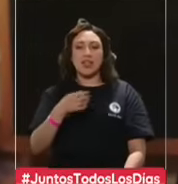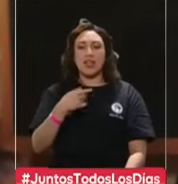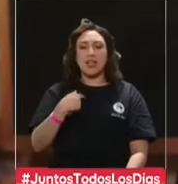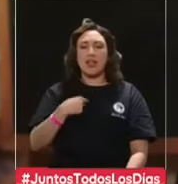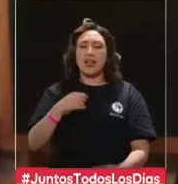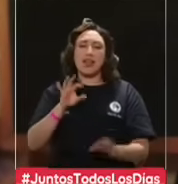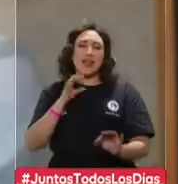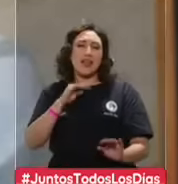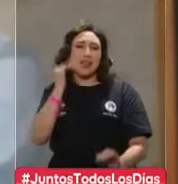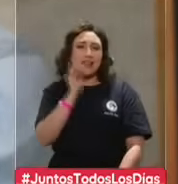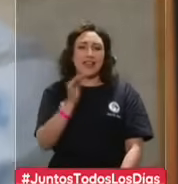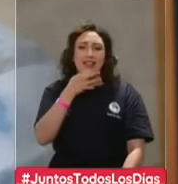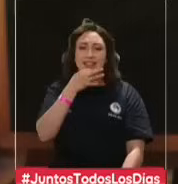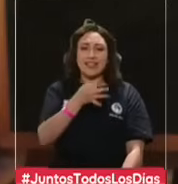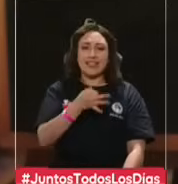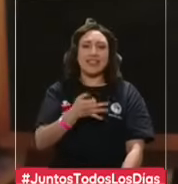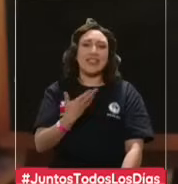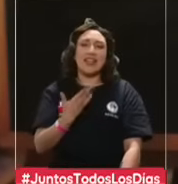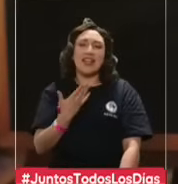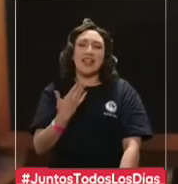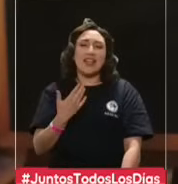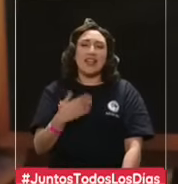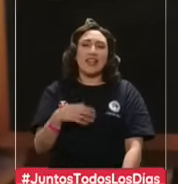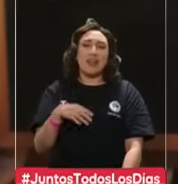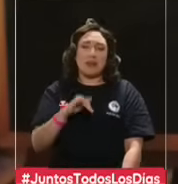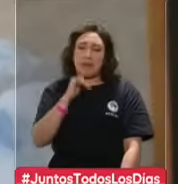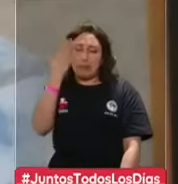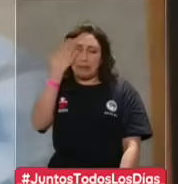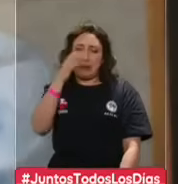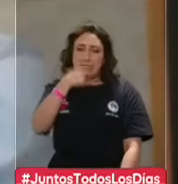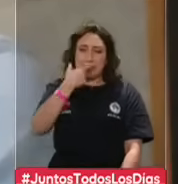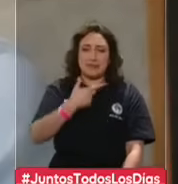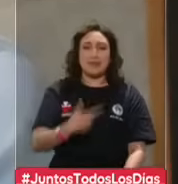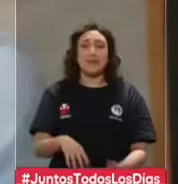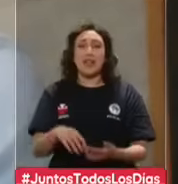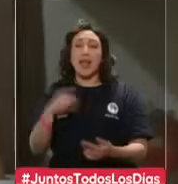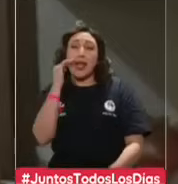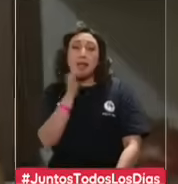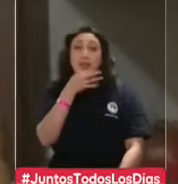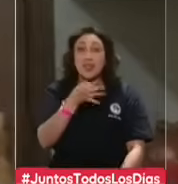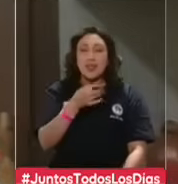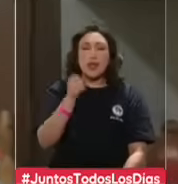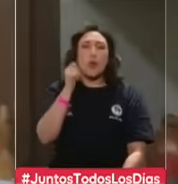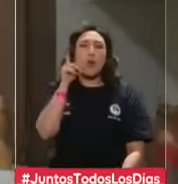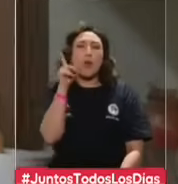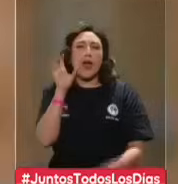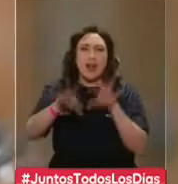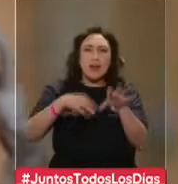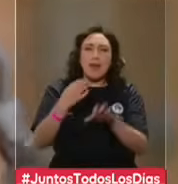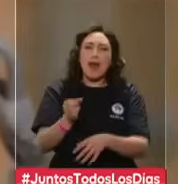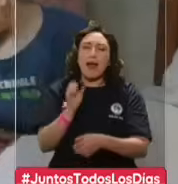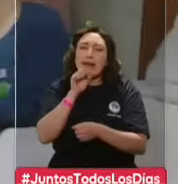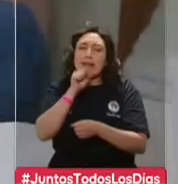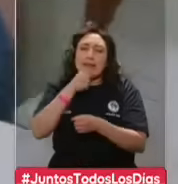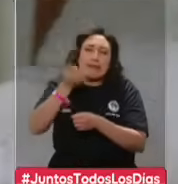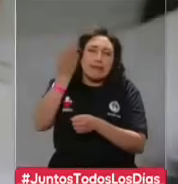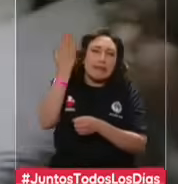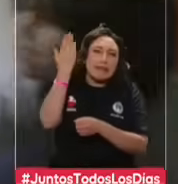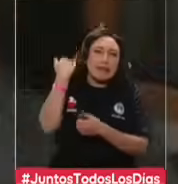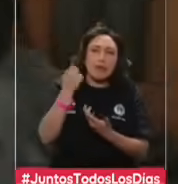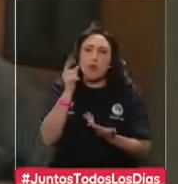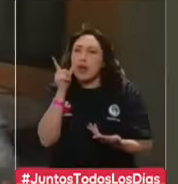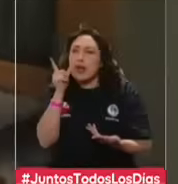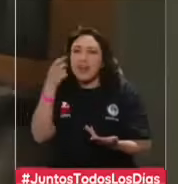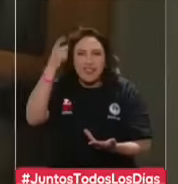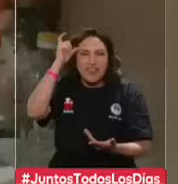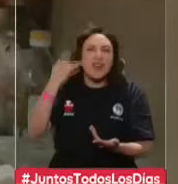viejo del mundo? La vaca. Porque está en blanco y negro. Esta es una familia que está en tono comedia. Ay, tú te